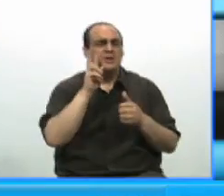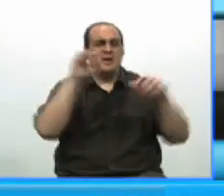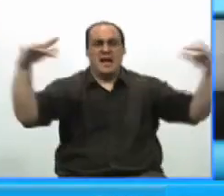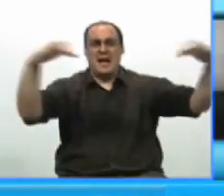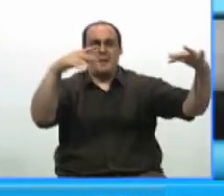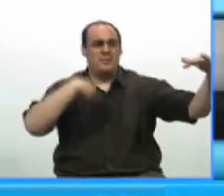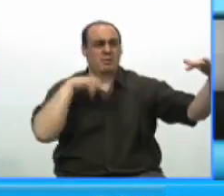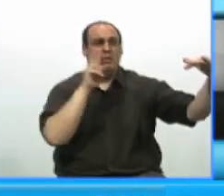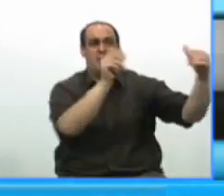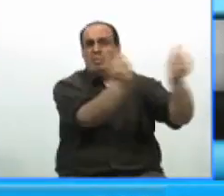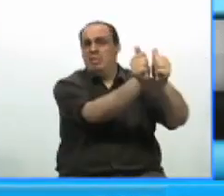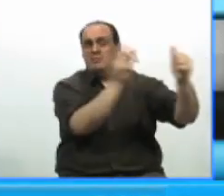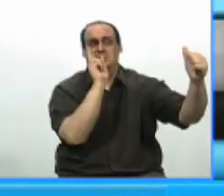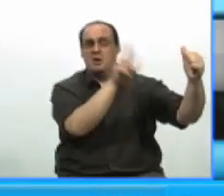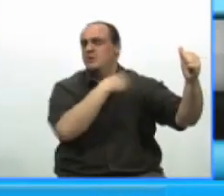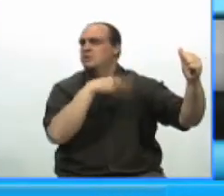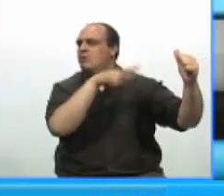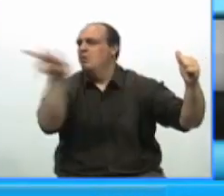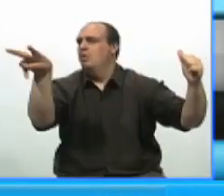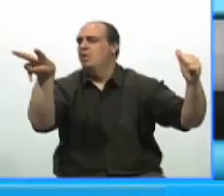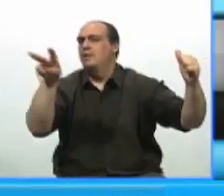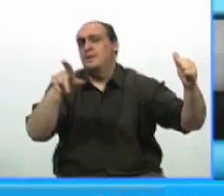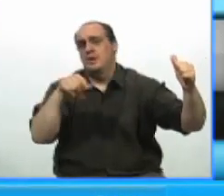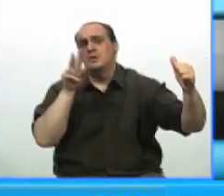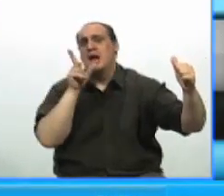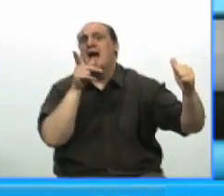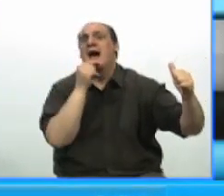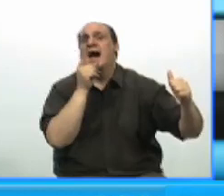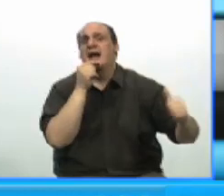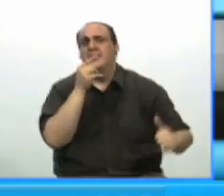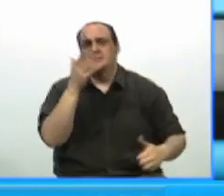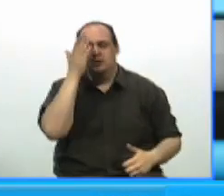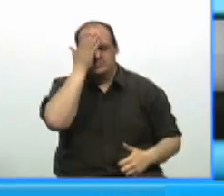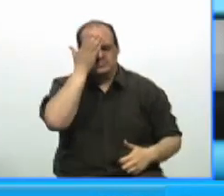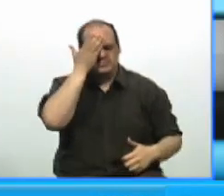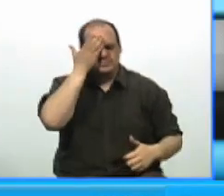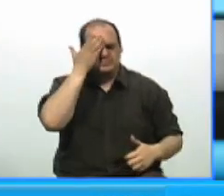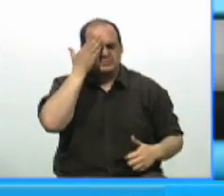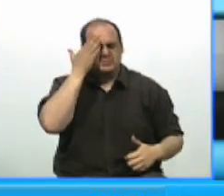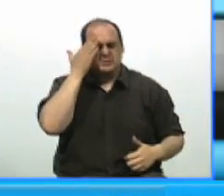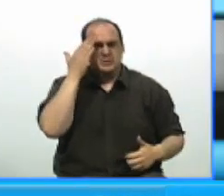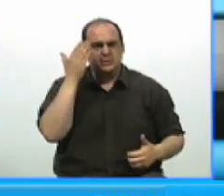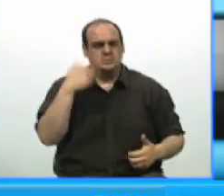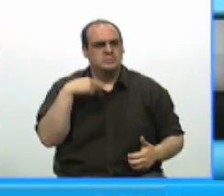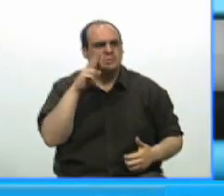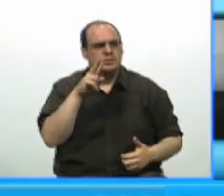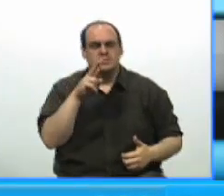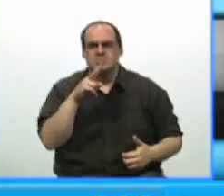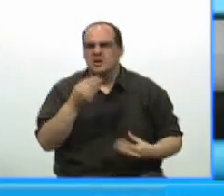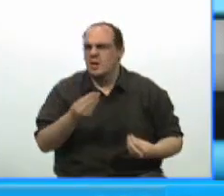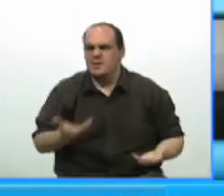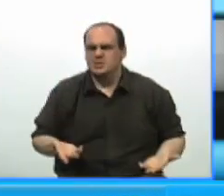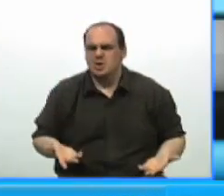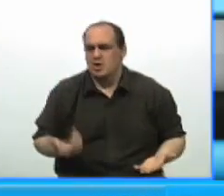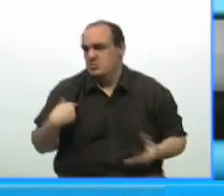sí vi cuando el árbitro se tocó el rostro y lo primero que pregunté qué pasó. Y bueno, ahí